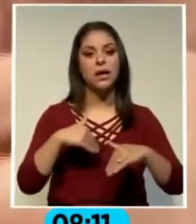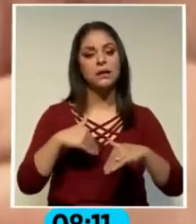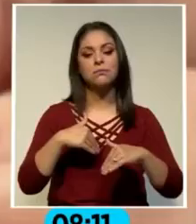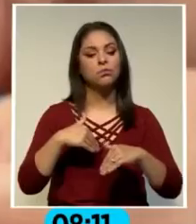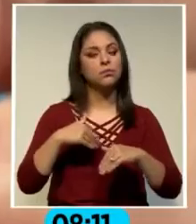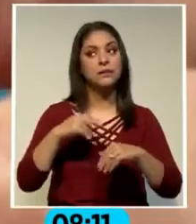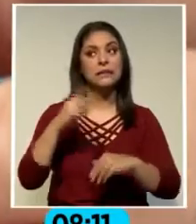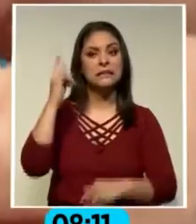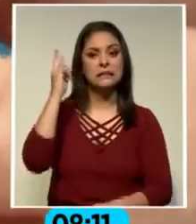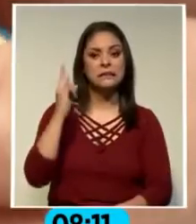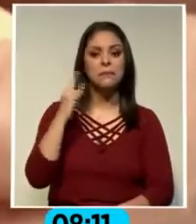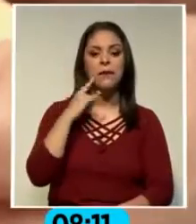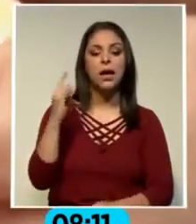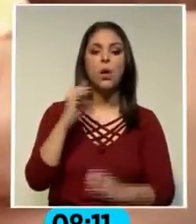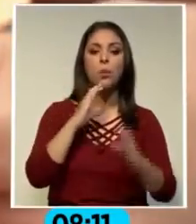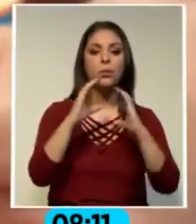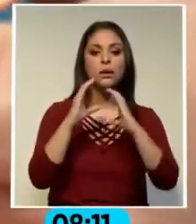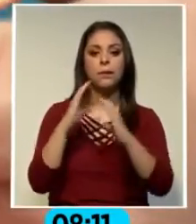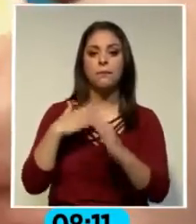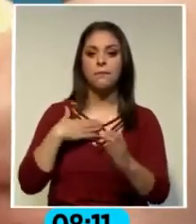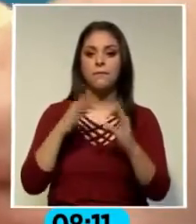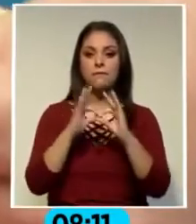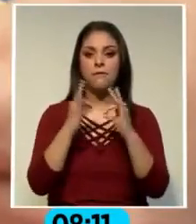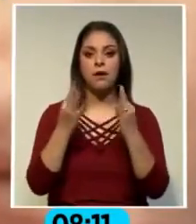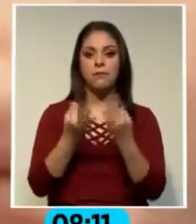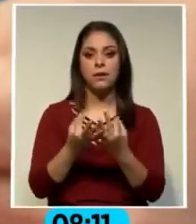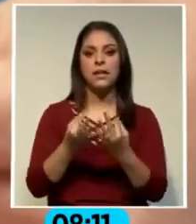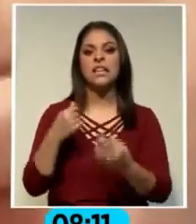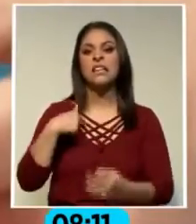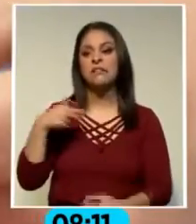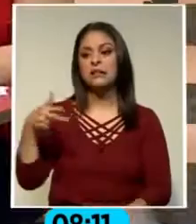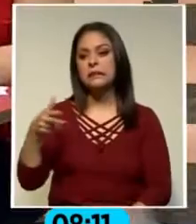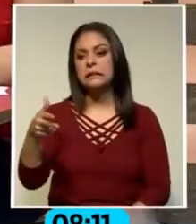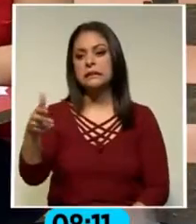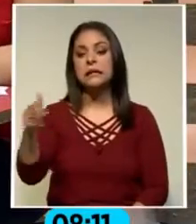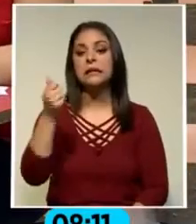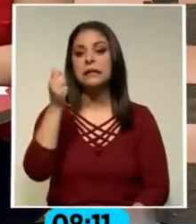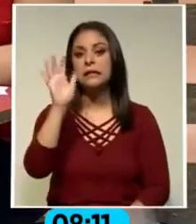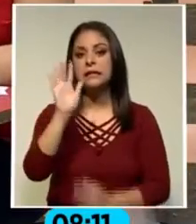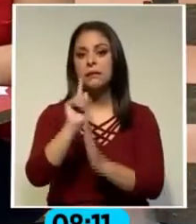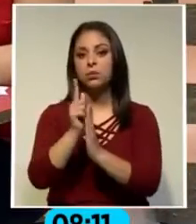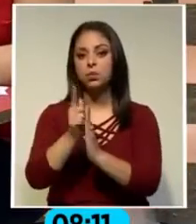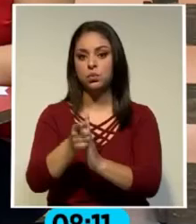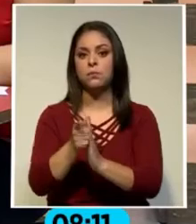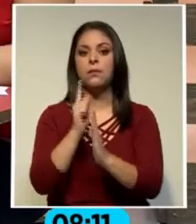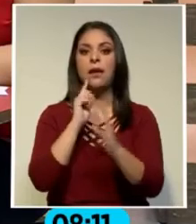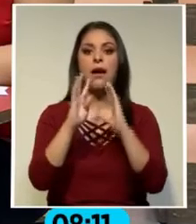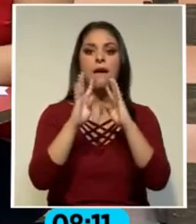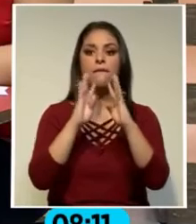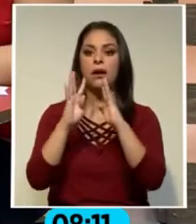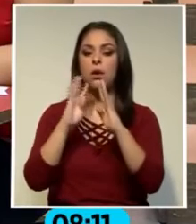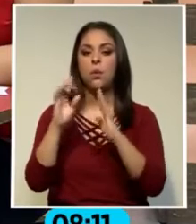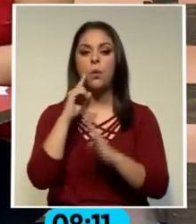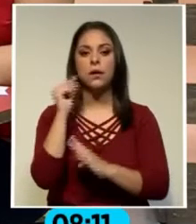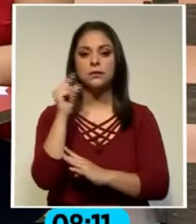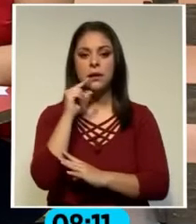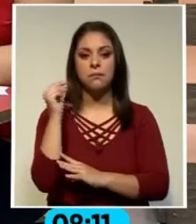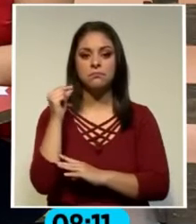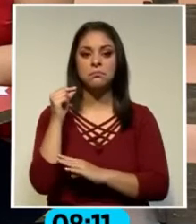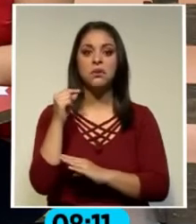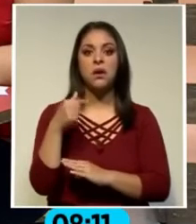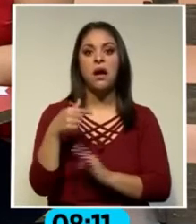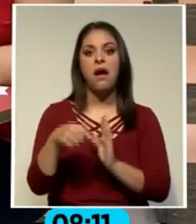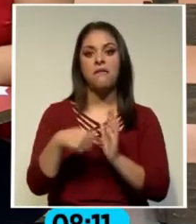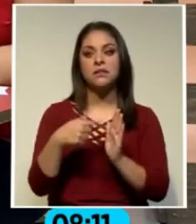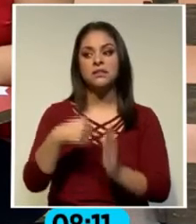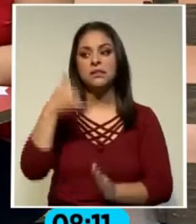comunicarme con mi familia. Y hay que ir como 15 minutos para comunicarse por WhatsApp, pero tengo teléfono y a veces entran muy rápido, pero a